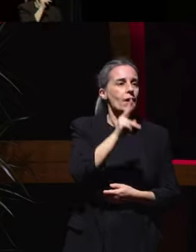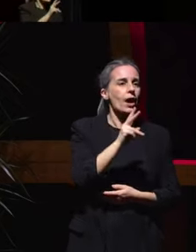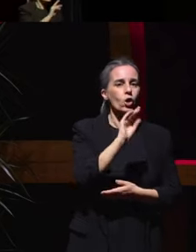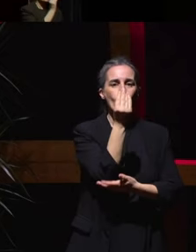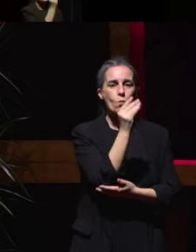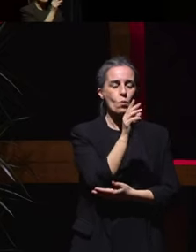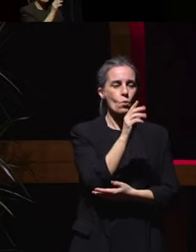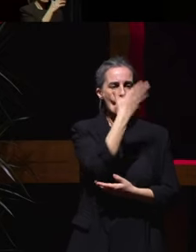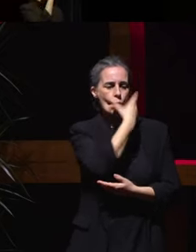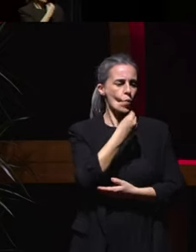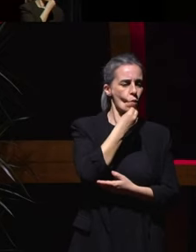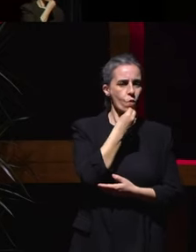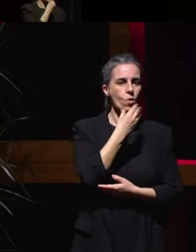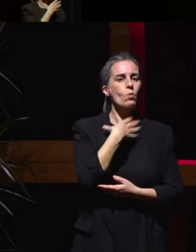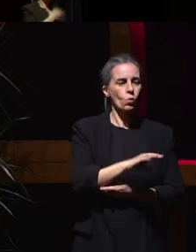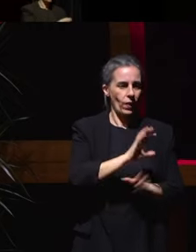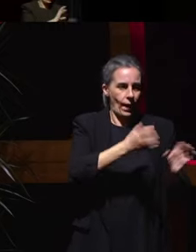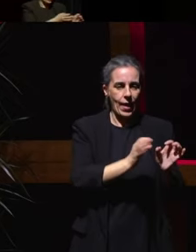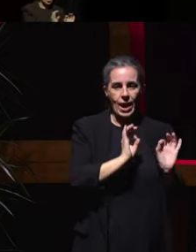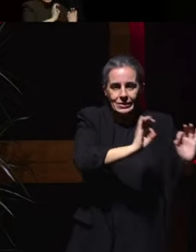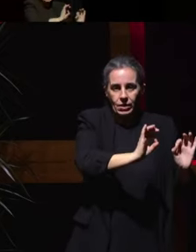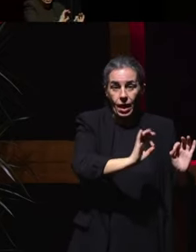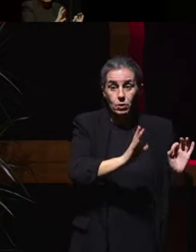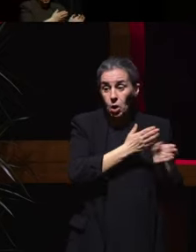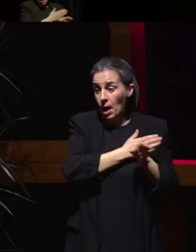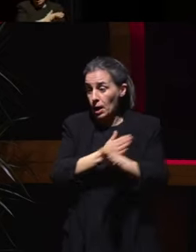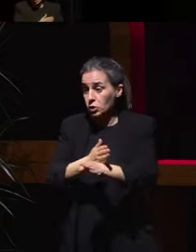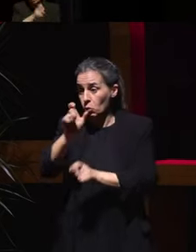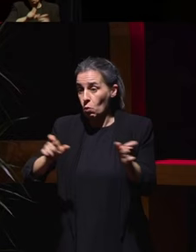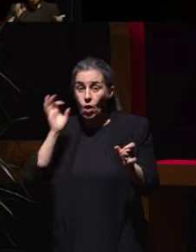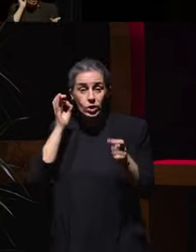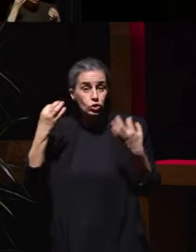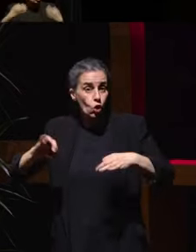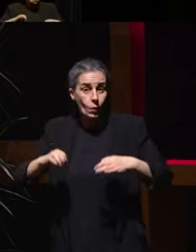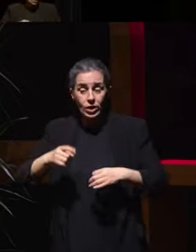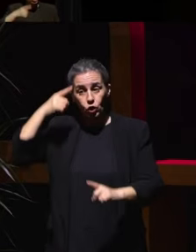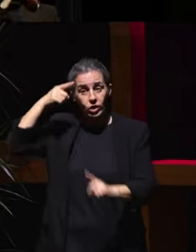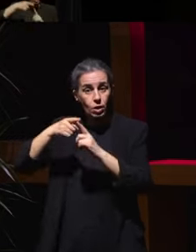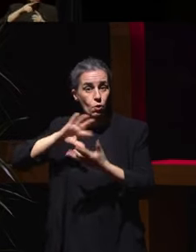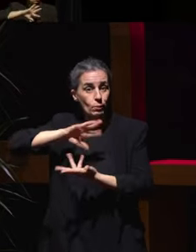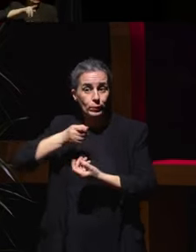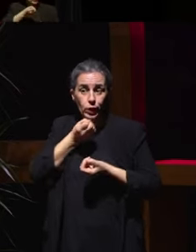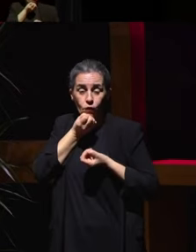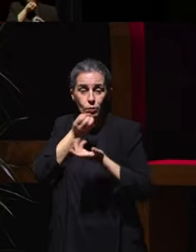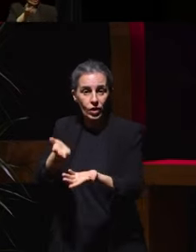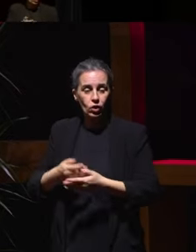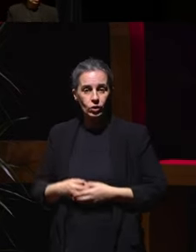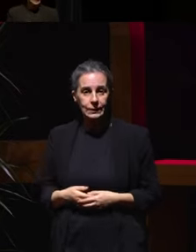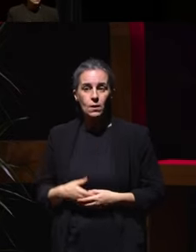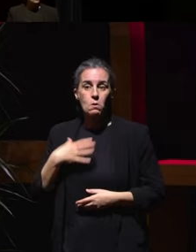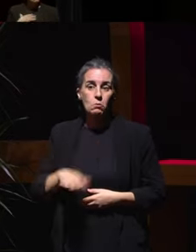Secret y el resto somos mujeres normales que damos información. Y la información puede ser buena o no. Aquí hay que